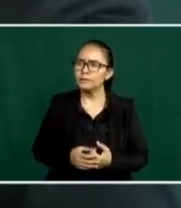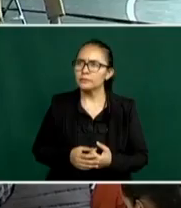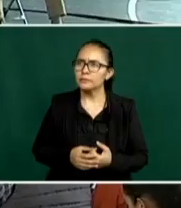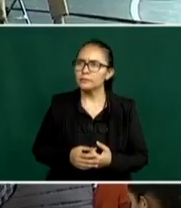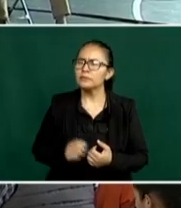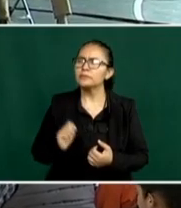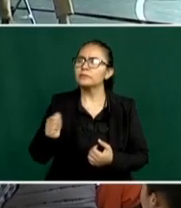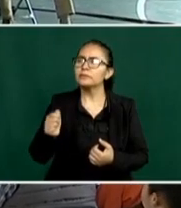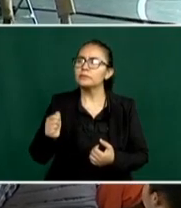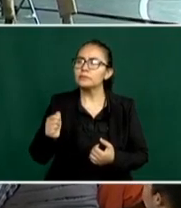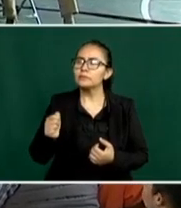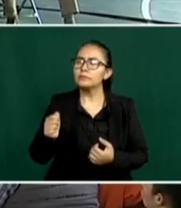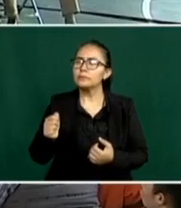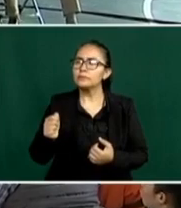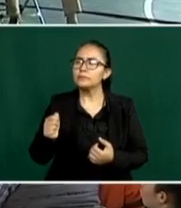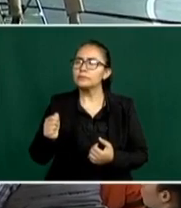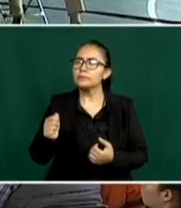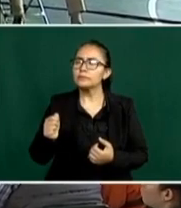Pues es